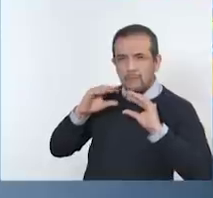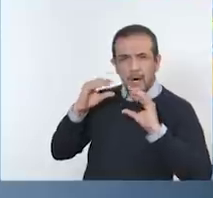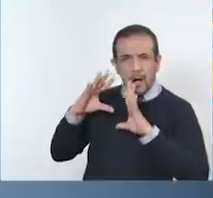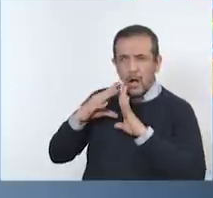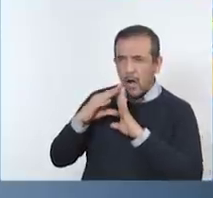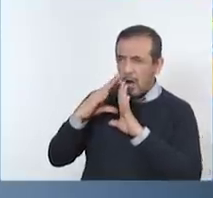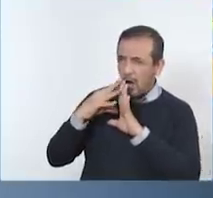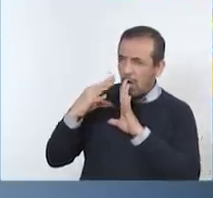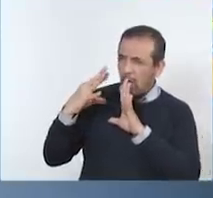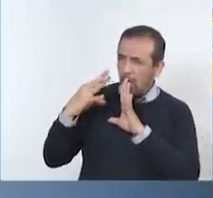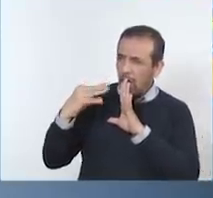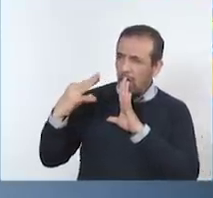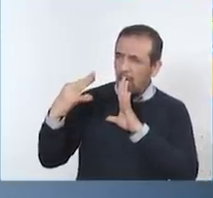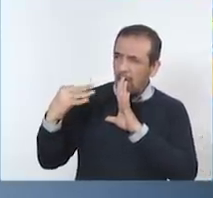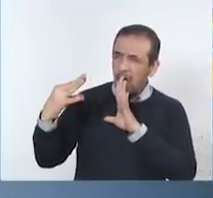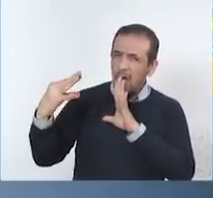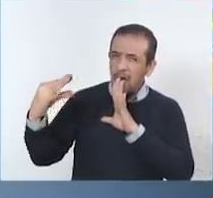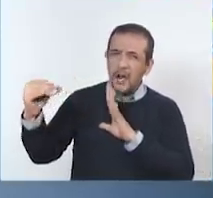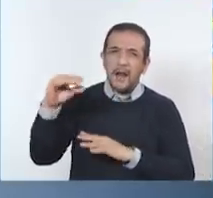aves.